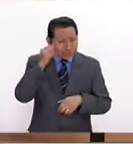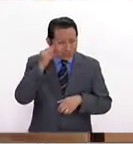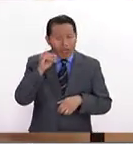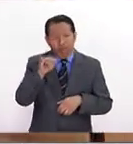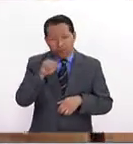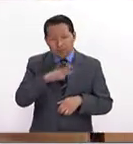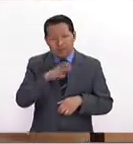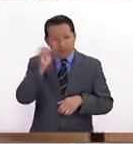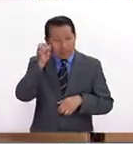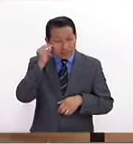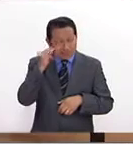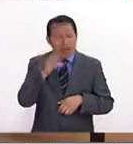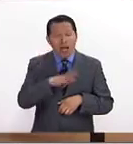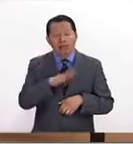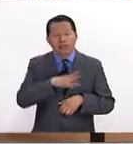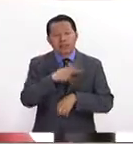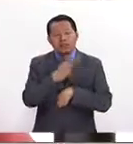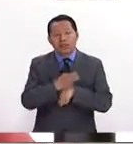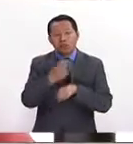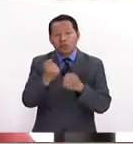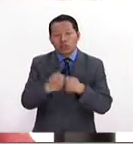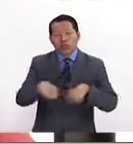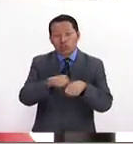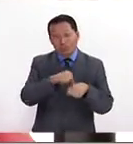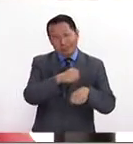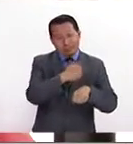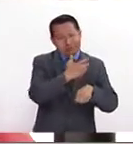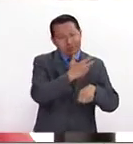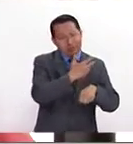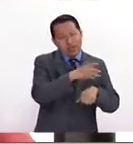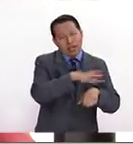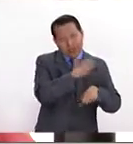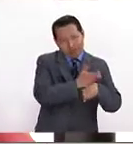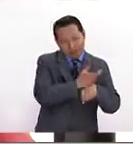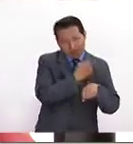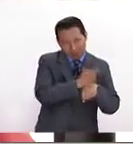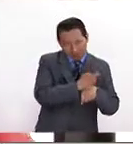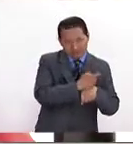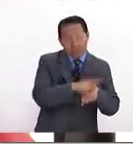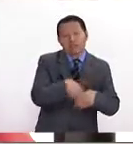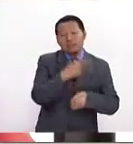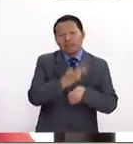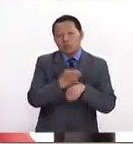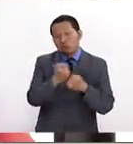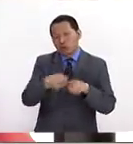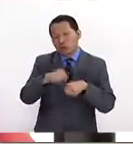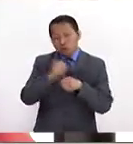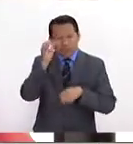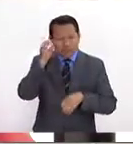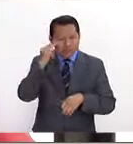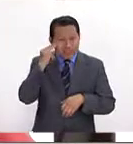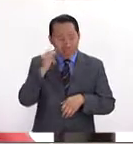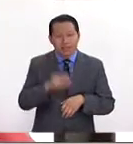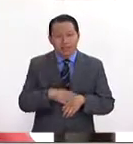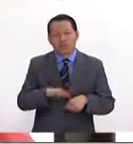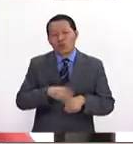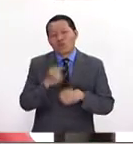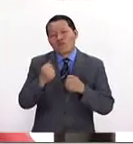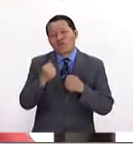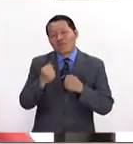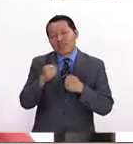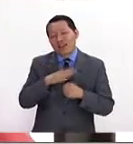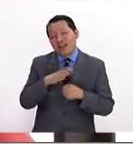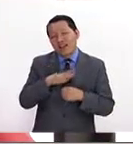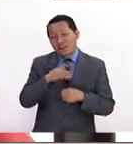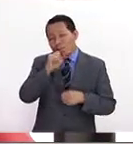convertido alguna, ¿no? ahorita en el segundo socio después de Estados Unidos, es el segundo socio comercial, China, por el potencial que tiene,